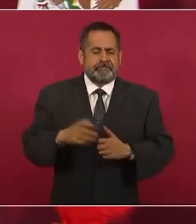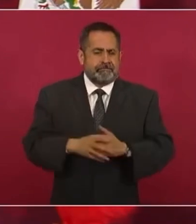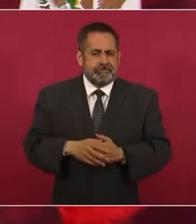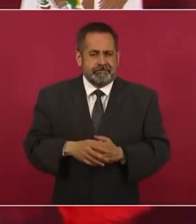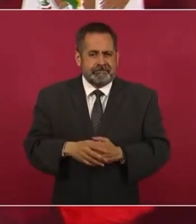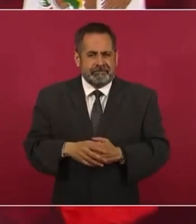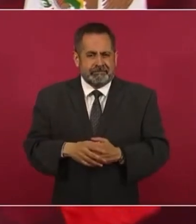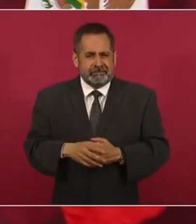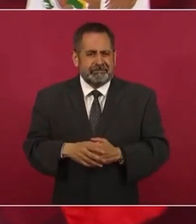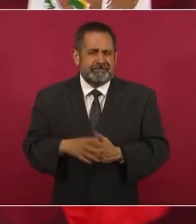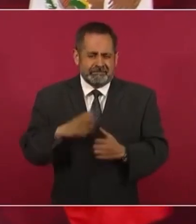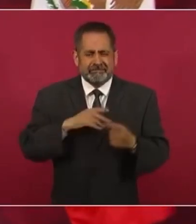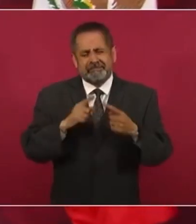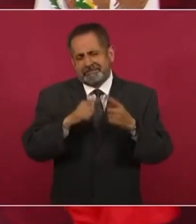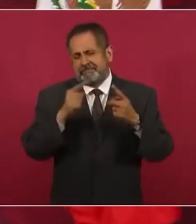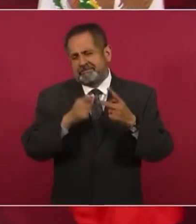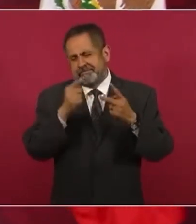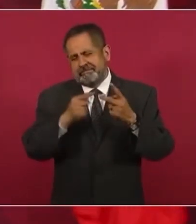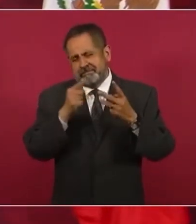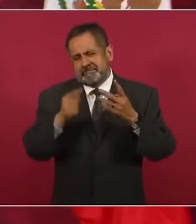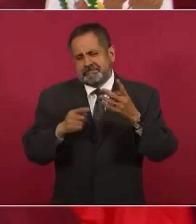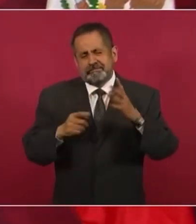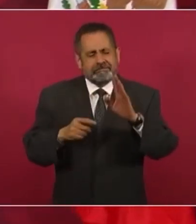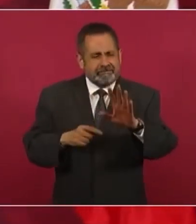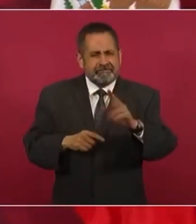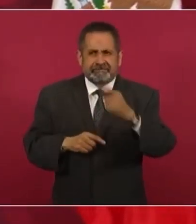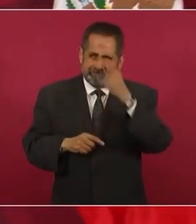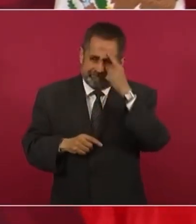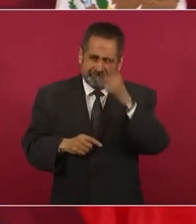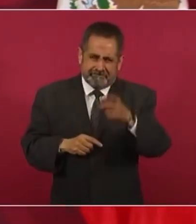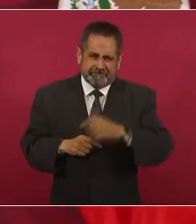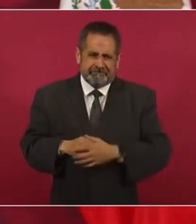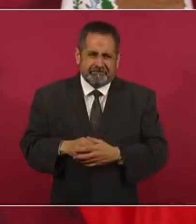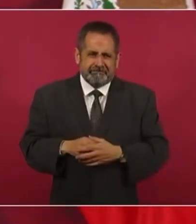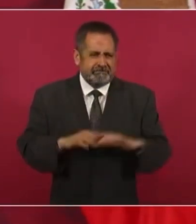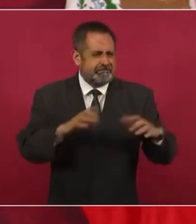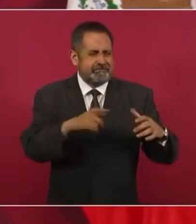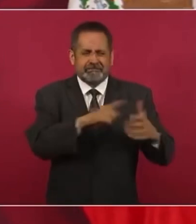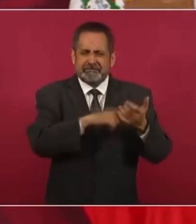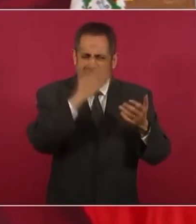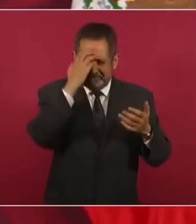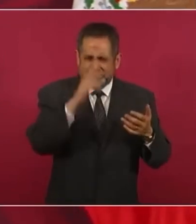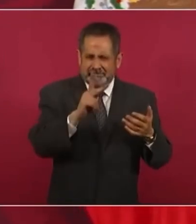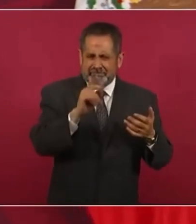incluidos otros episodios de los polcos,